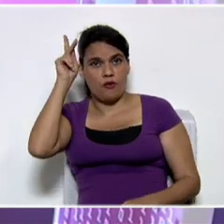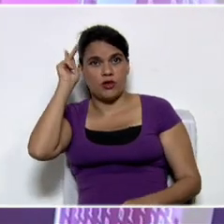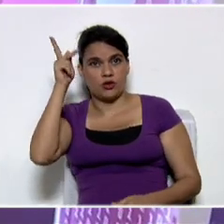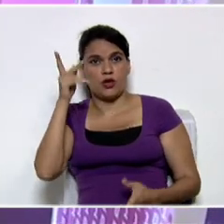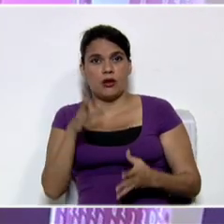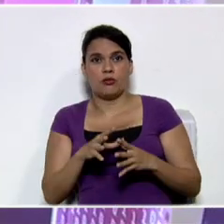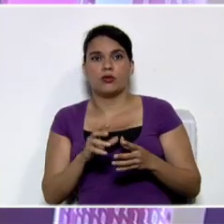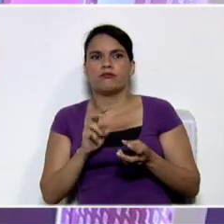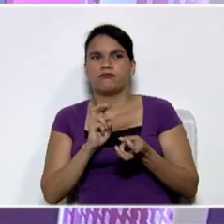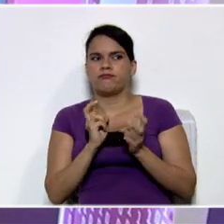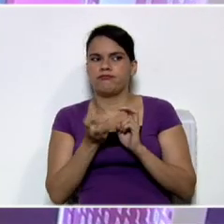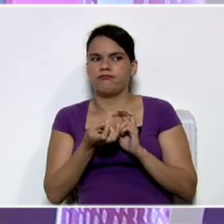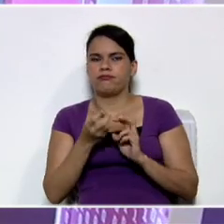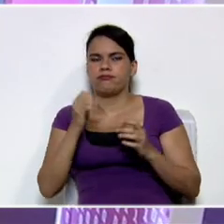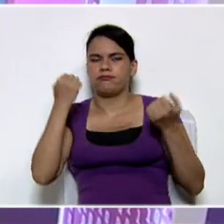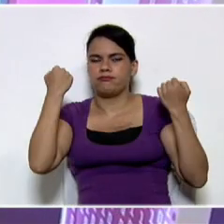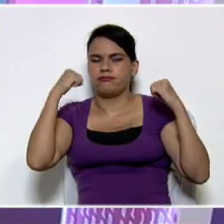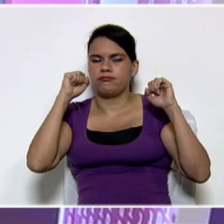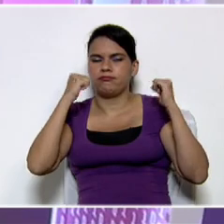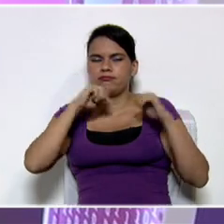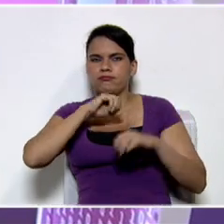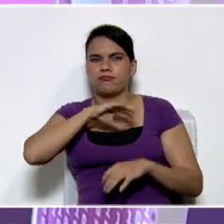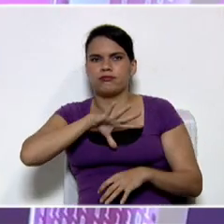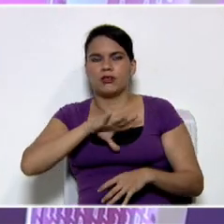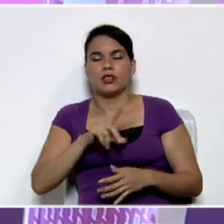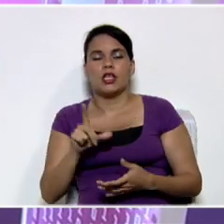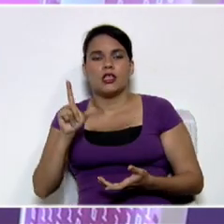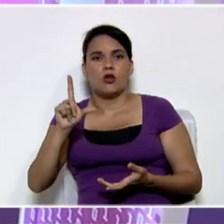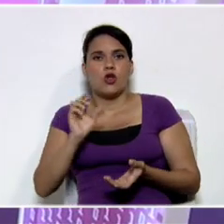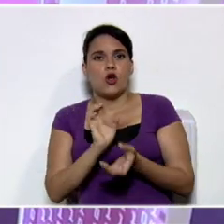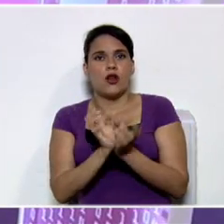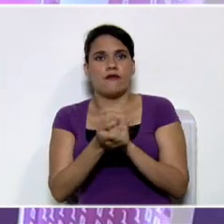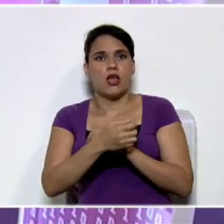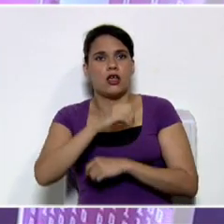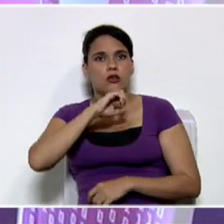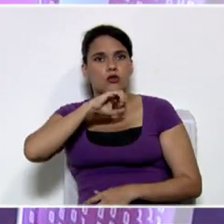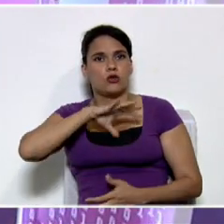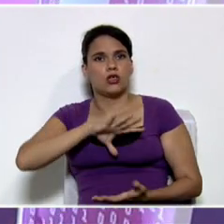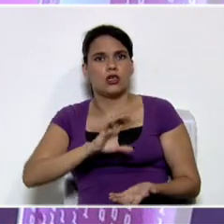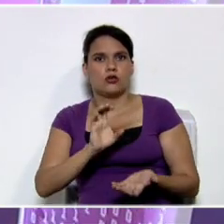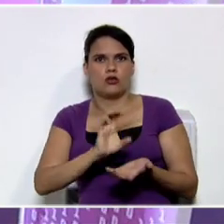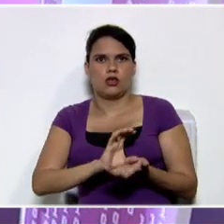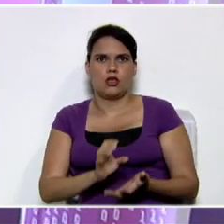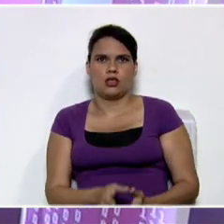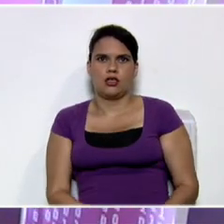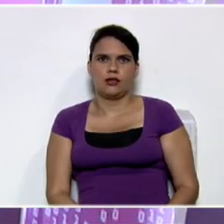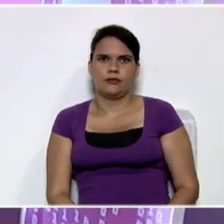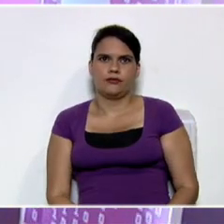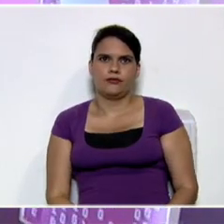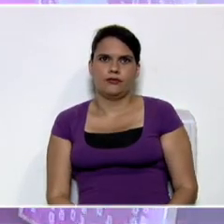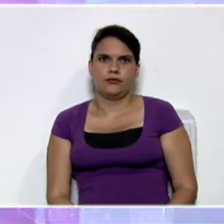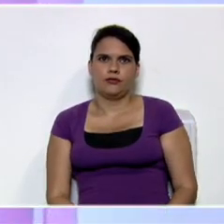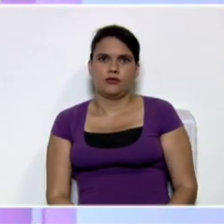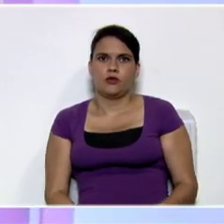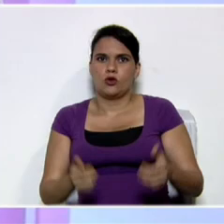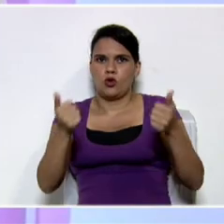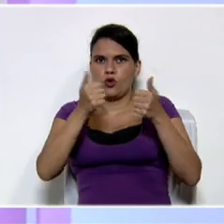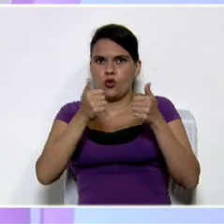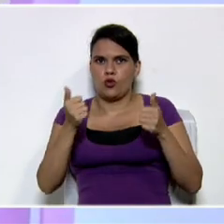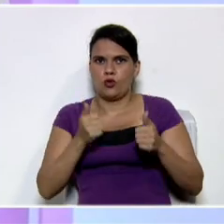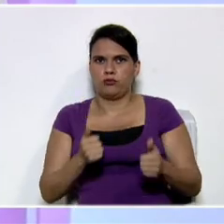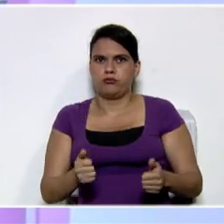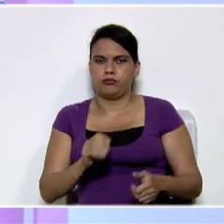referentes teóricos prácticos de este lunes de Geografía, Historia y Ciudadanía con Arte y Patrimonio. Por eso acá